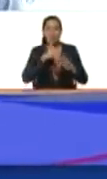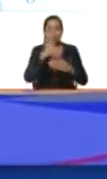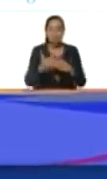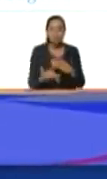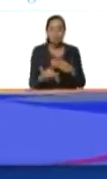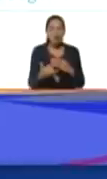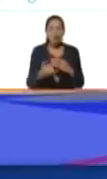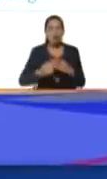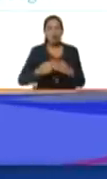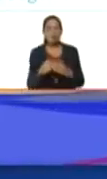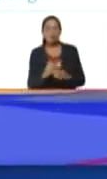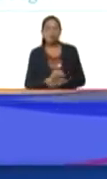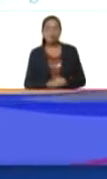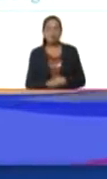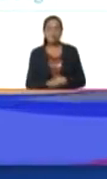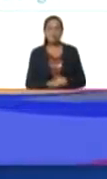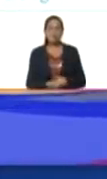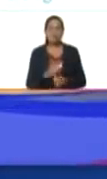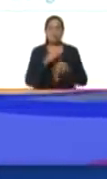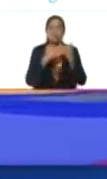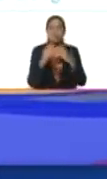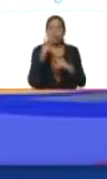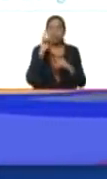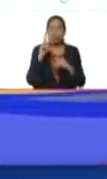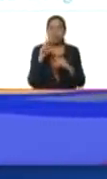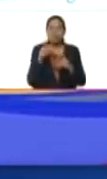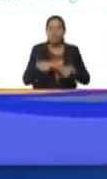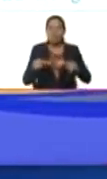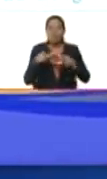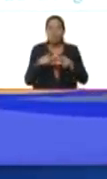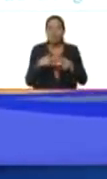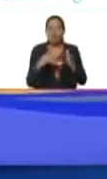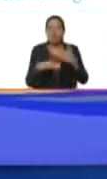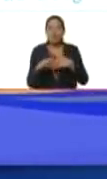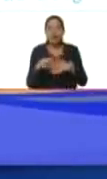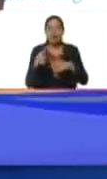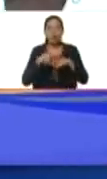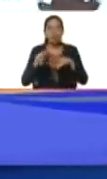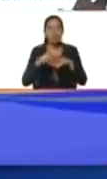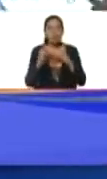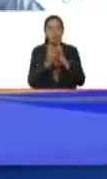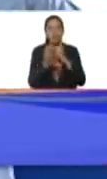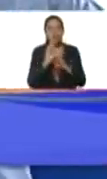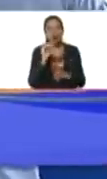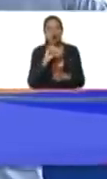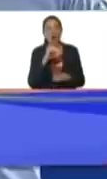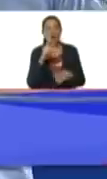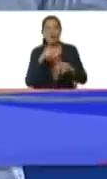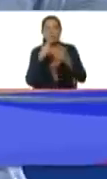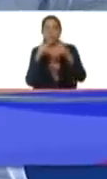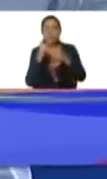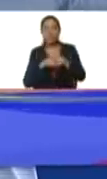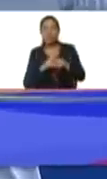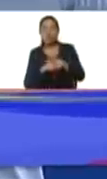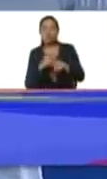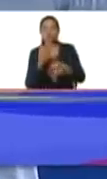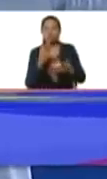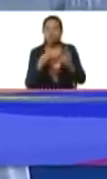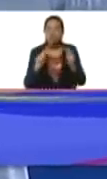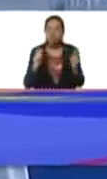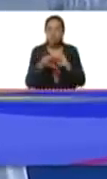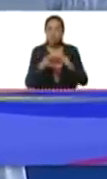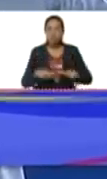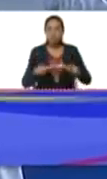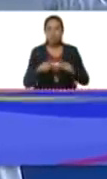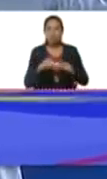Puede ser que a una hora determinada nos interesa tener la patrulla en un punto donde salen los niños de la escuela, pero a otra hora nos interesa tenerla en la parada donde